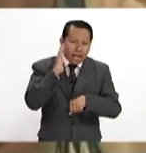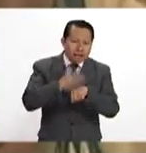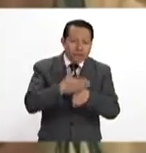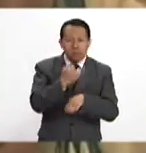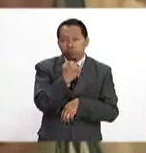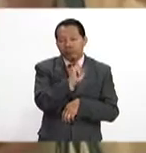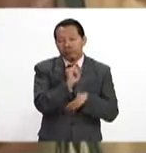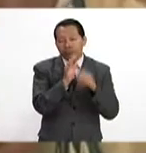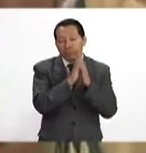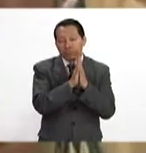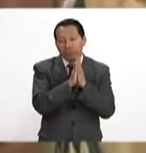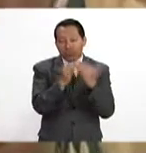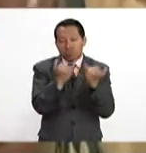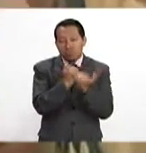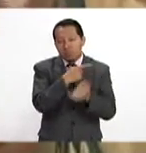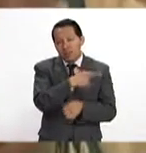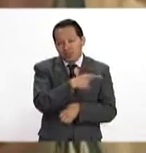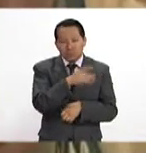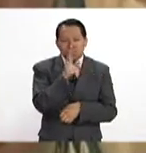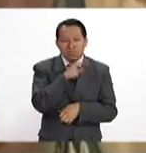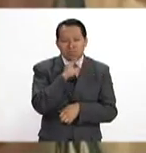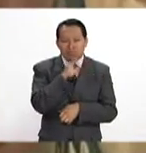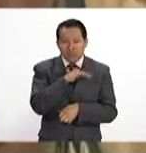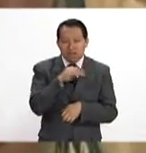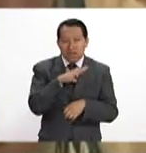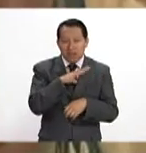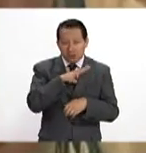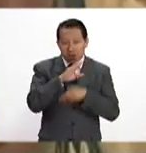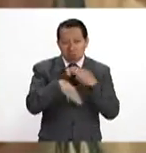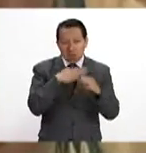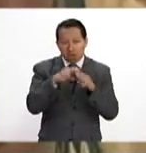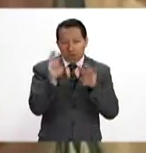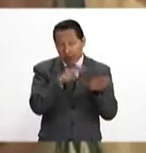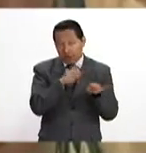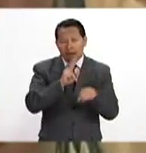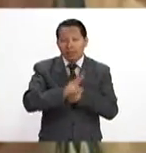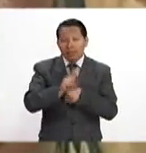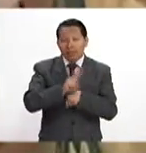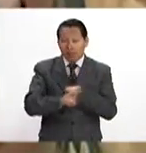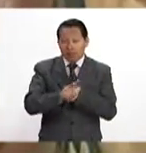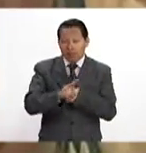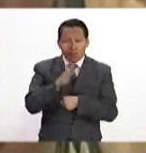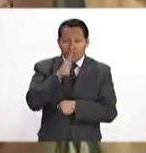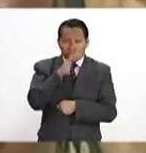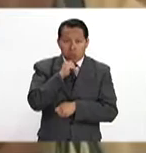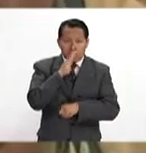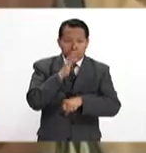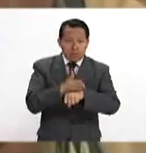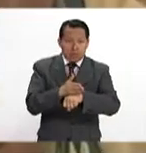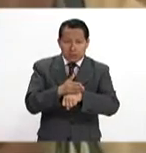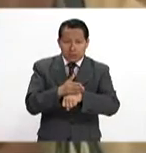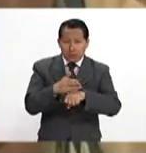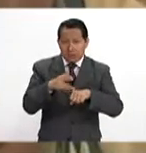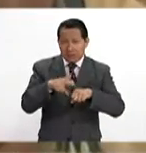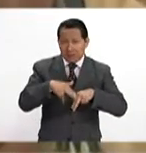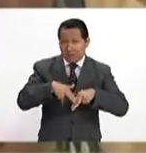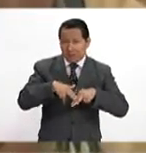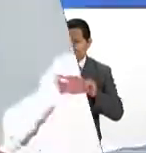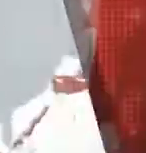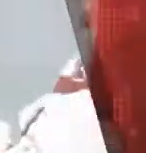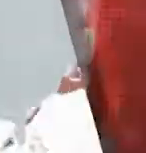sanciones y quedan en ridículo ante el mundo. Venezuela no puede ser sancionada por nada ni por